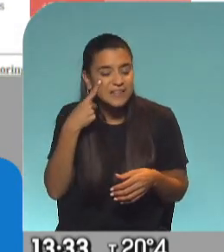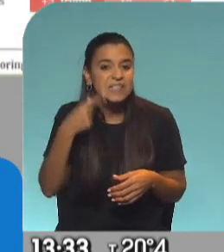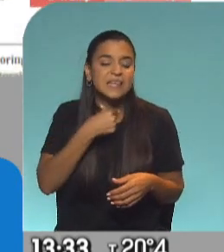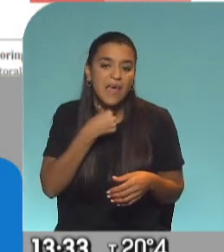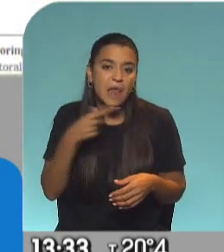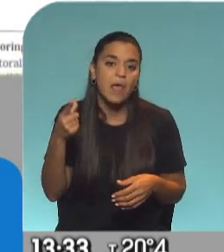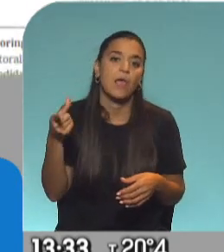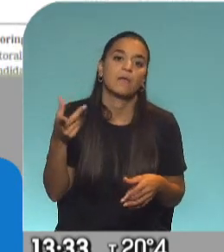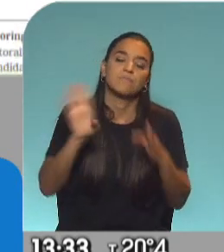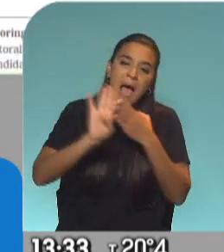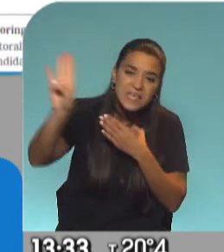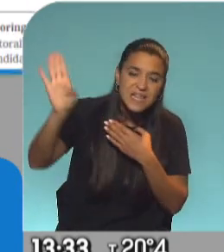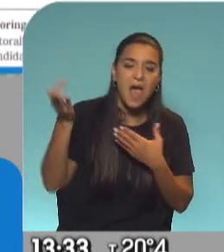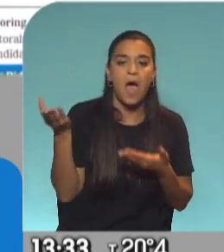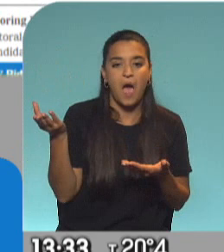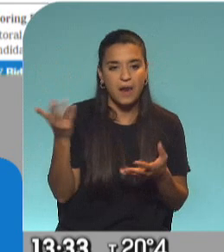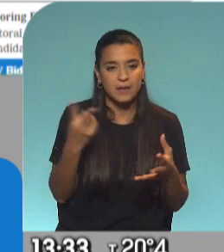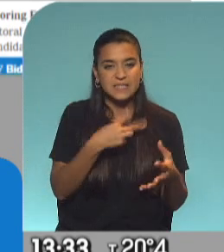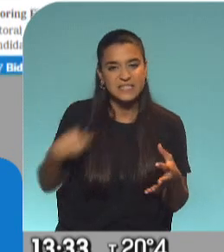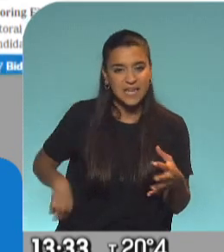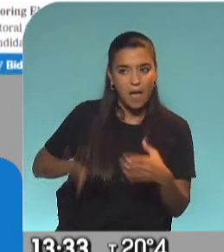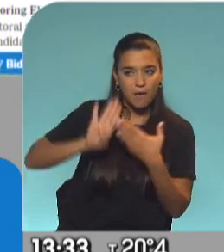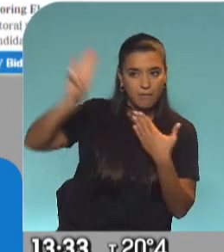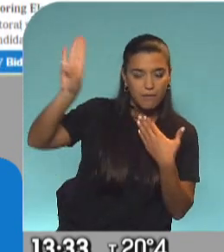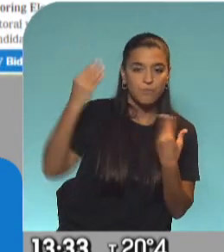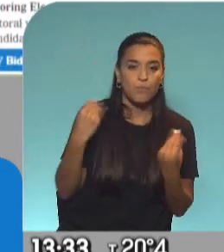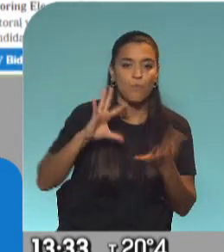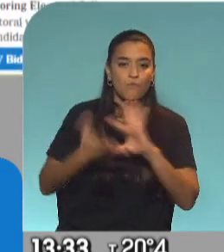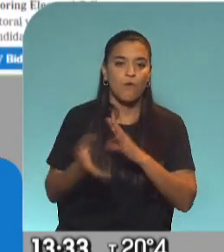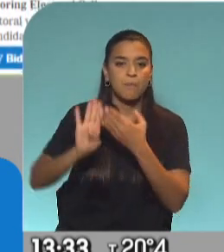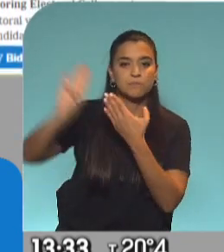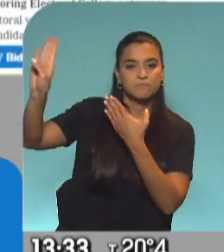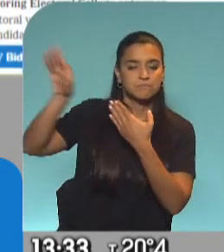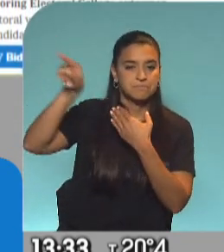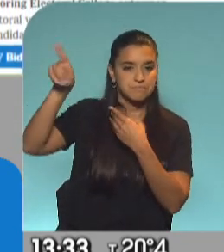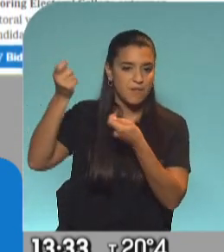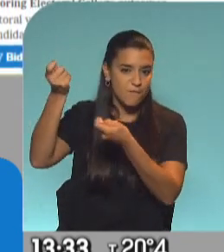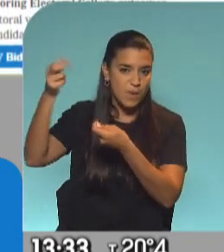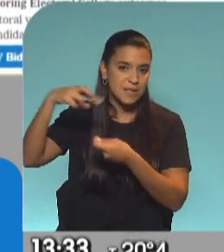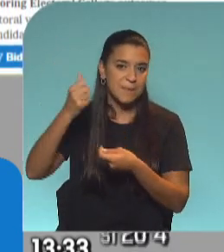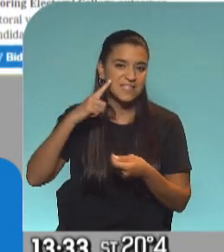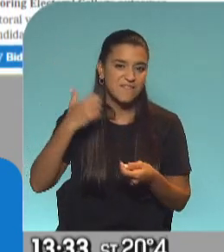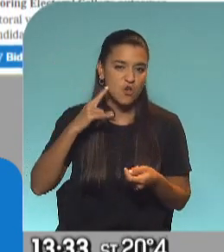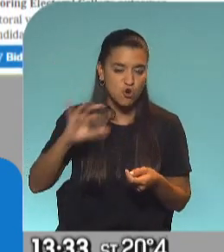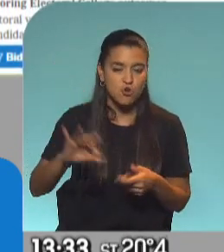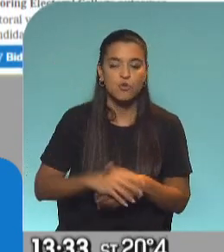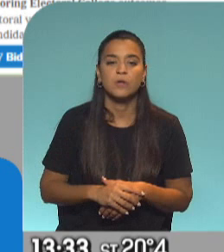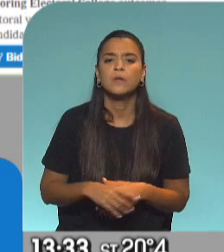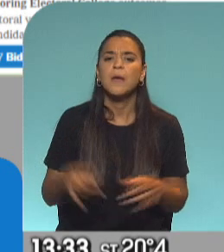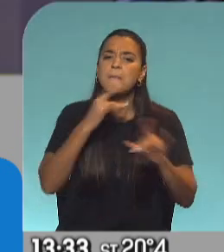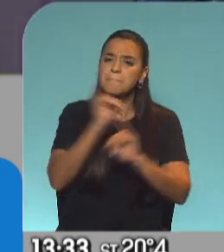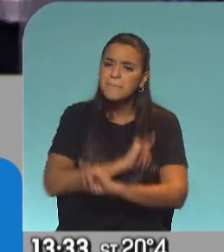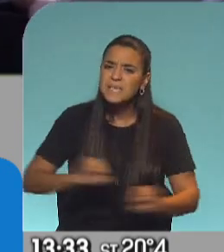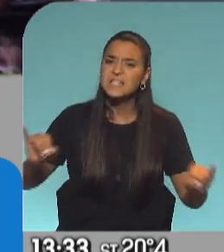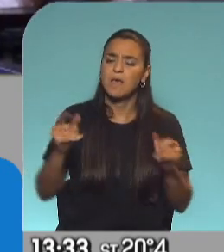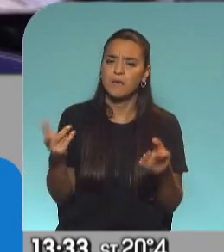yo, de aislar de algún modo a China a través del Pacífico, de la influencia en el Pacífico. A través del mensaje que